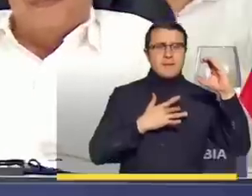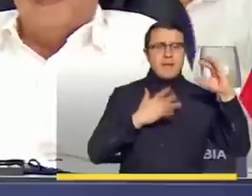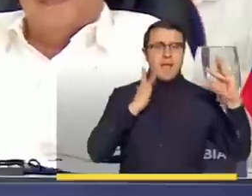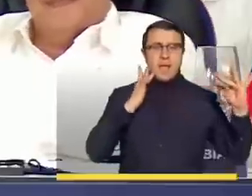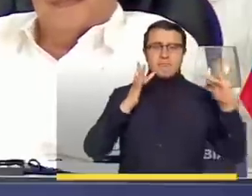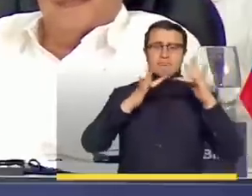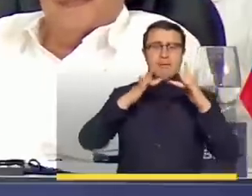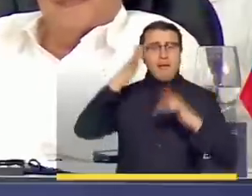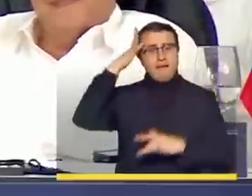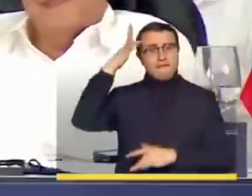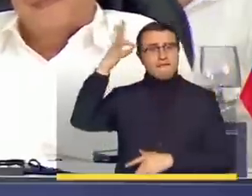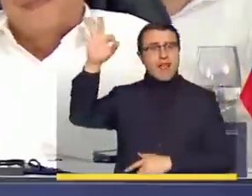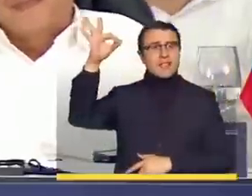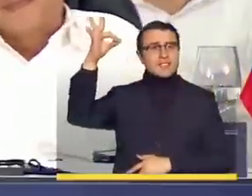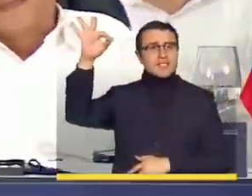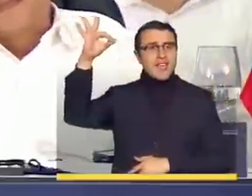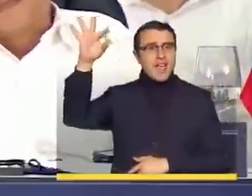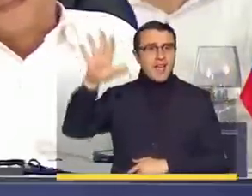francesa,